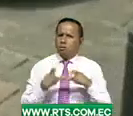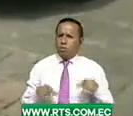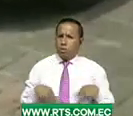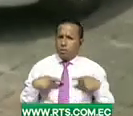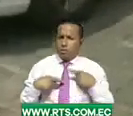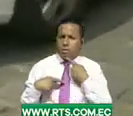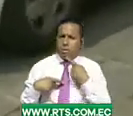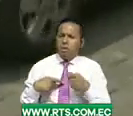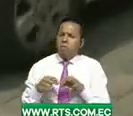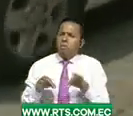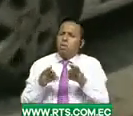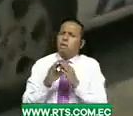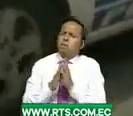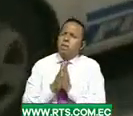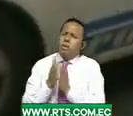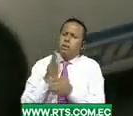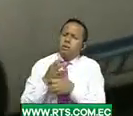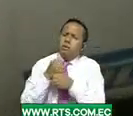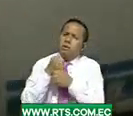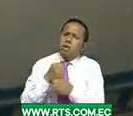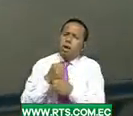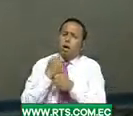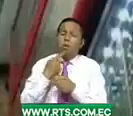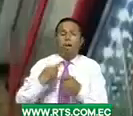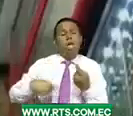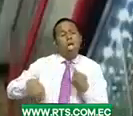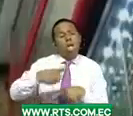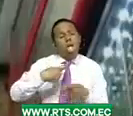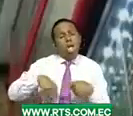las rondas policiales no son suficientes.